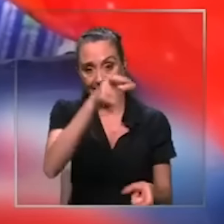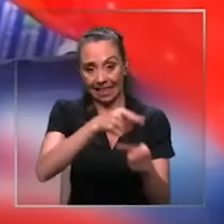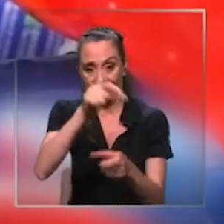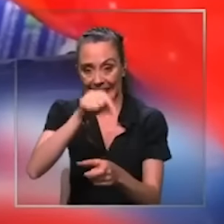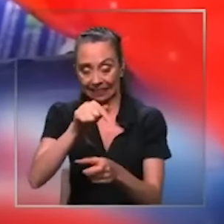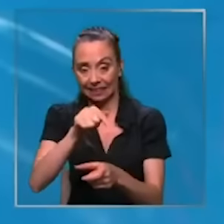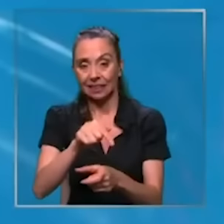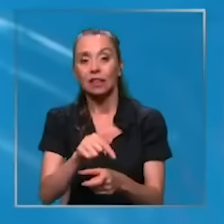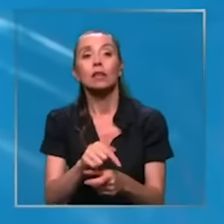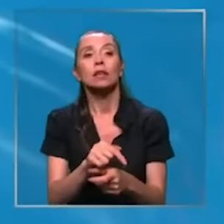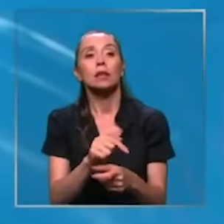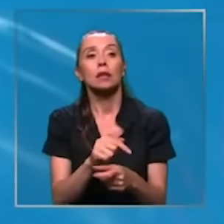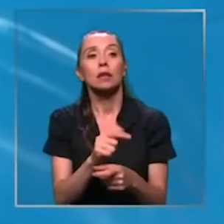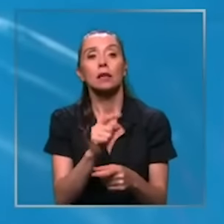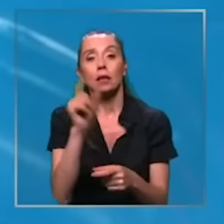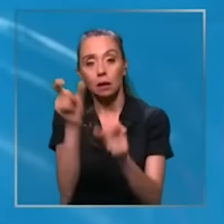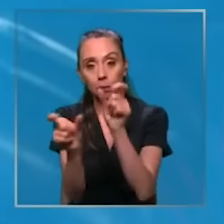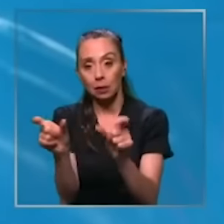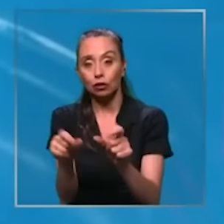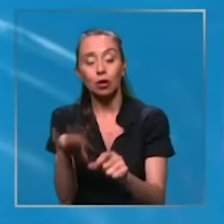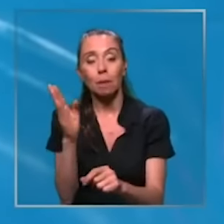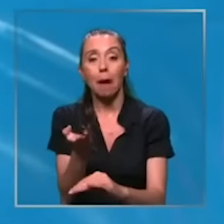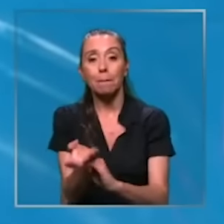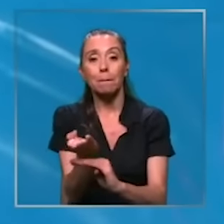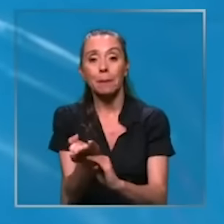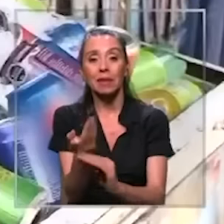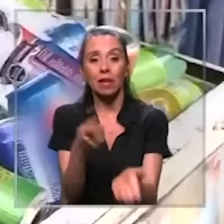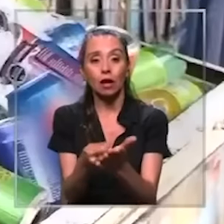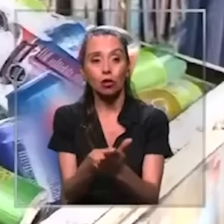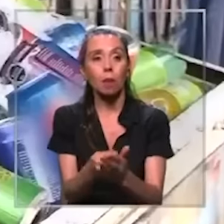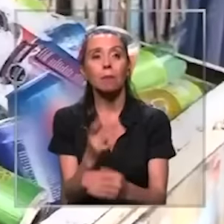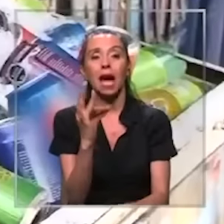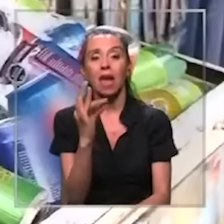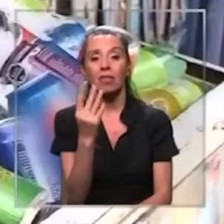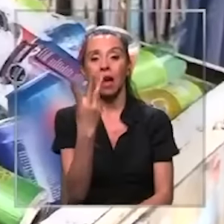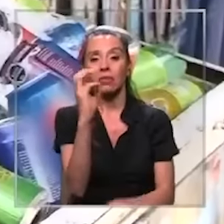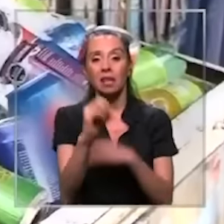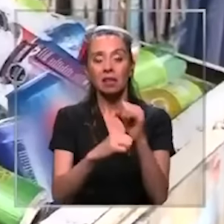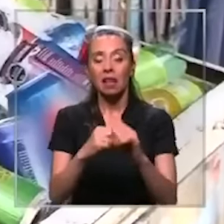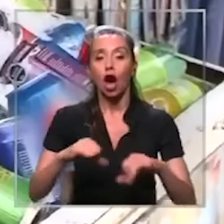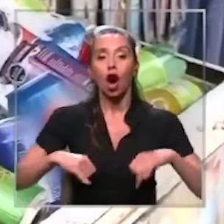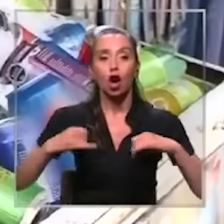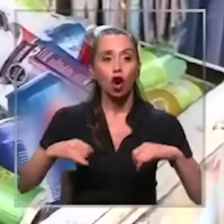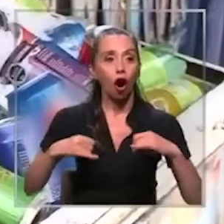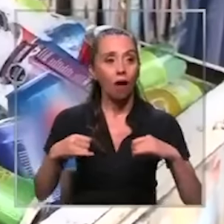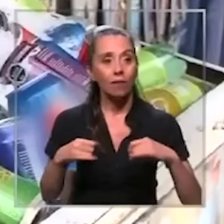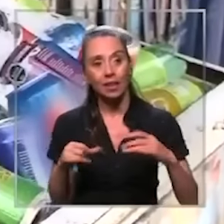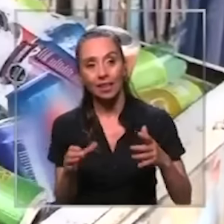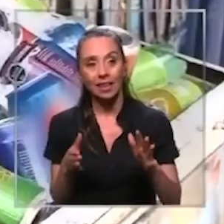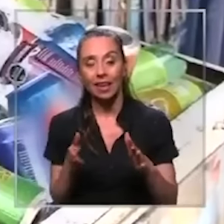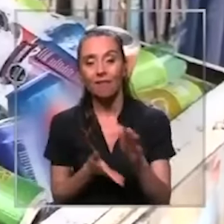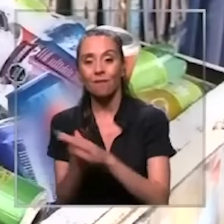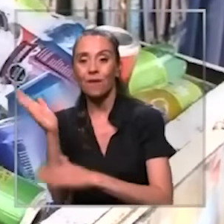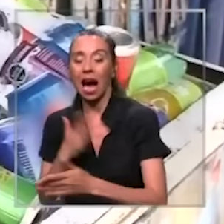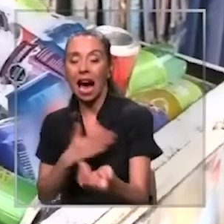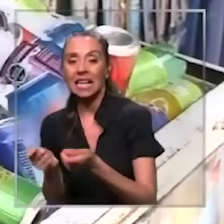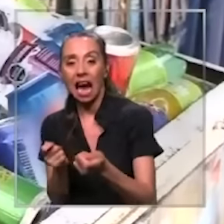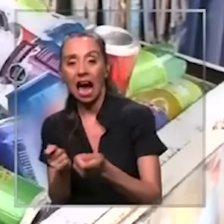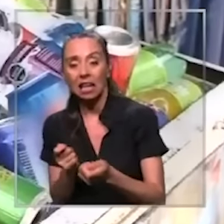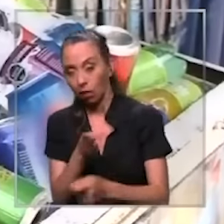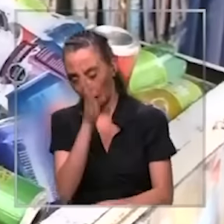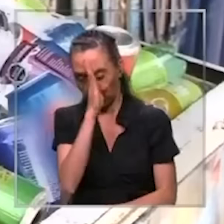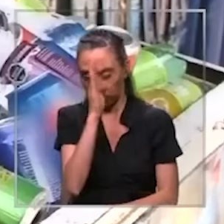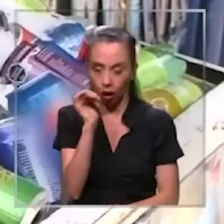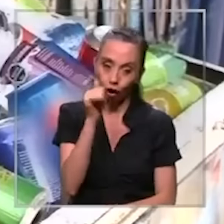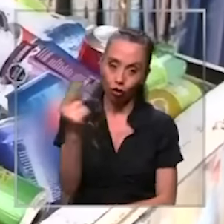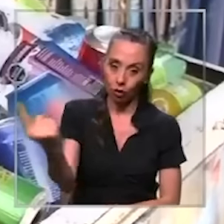grupo particular que siempre las pide. De 30 para arriba, de repente los jóvenes cuando andan en carreta los días,